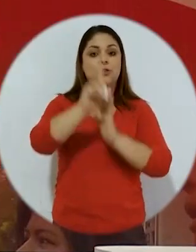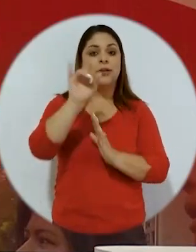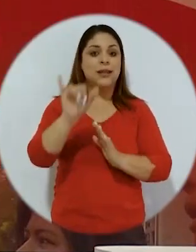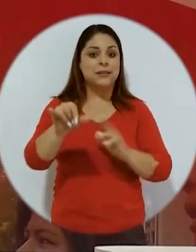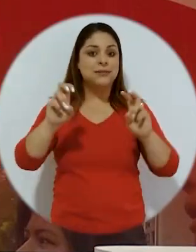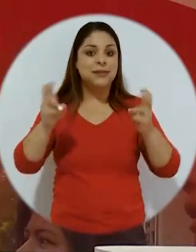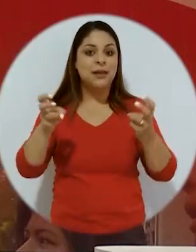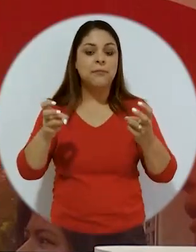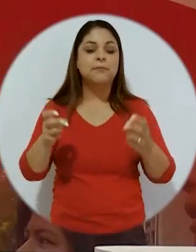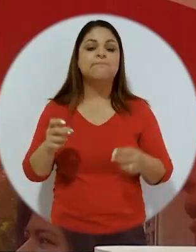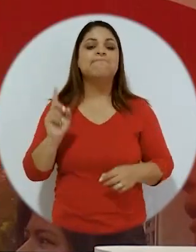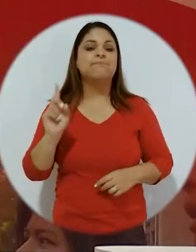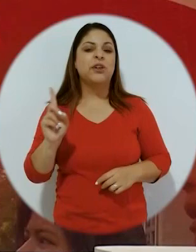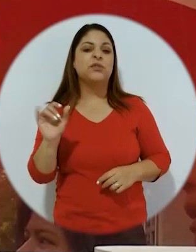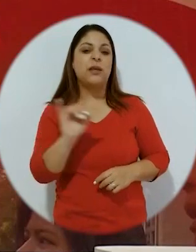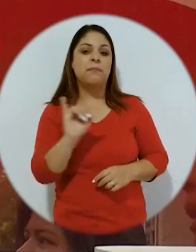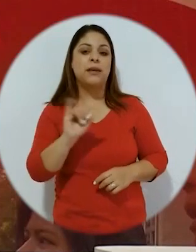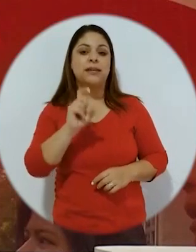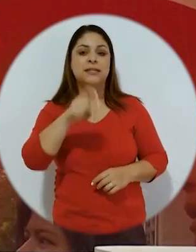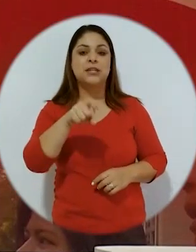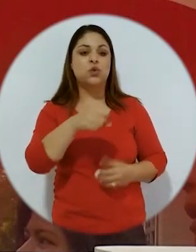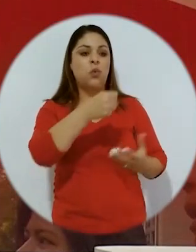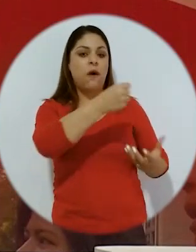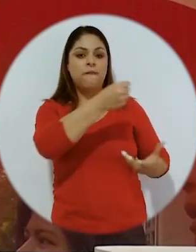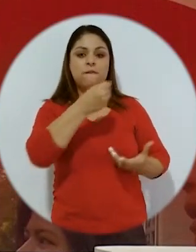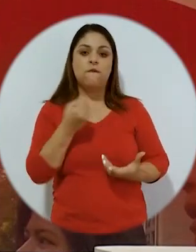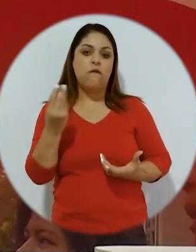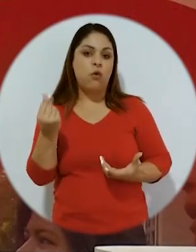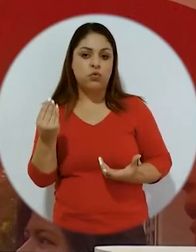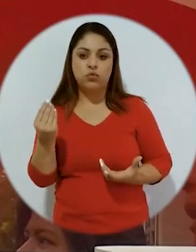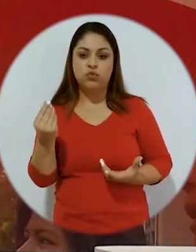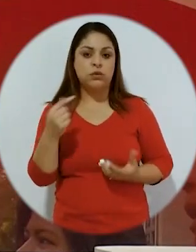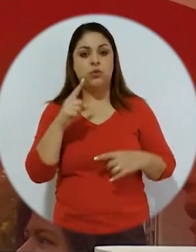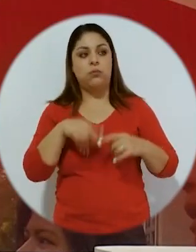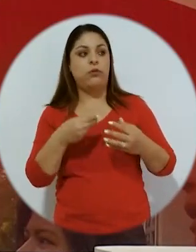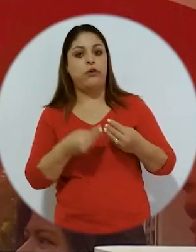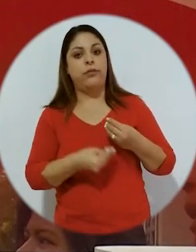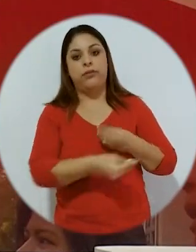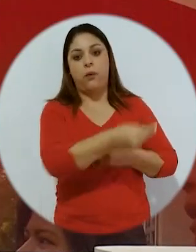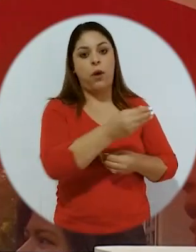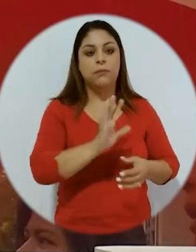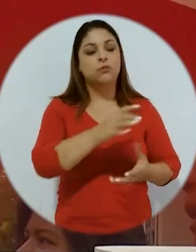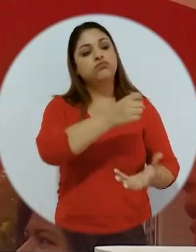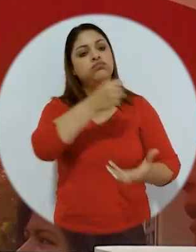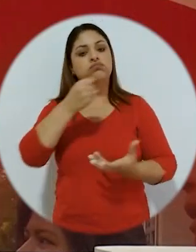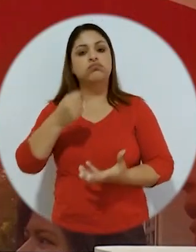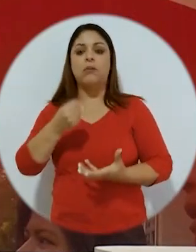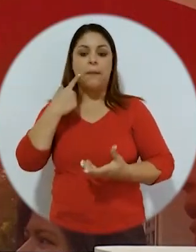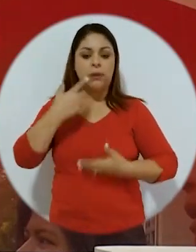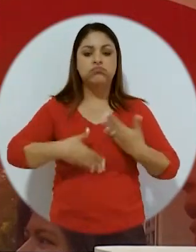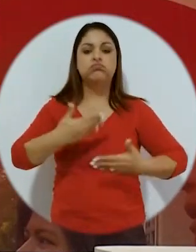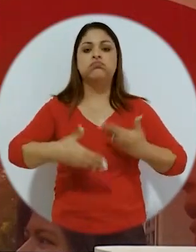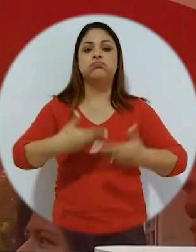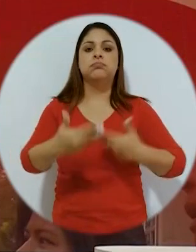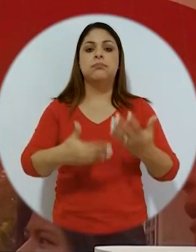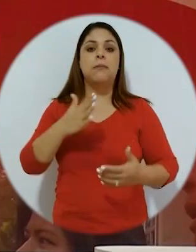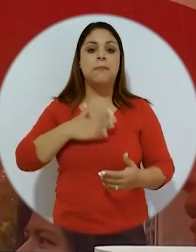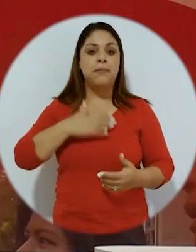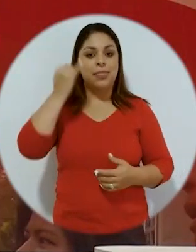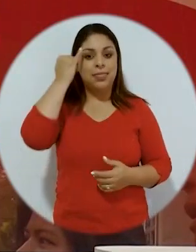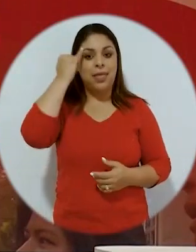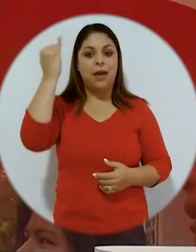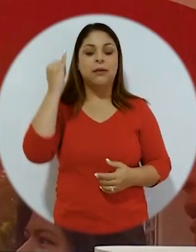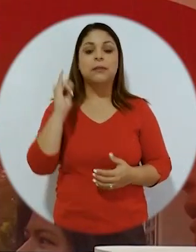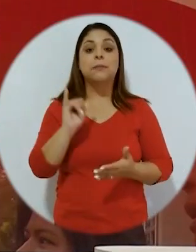esta temática, pero también necesito fondos no reembolsables que me permitan hacer crecer mi idea, llegar al producto